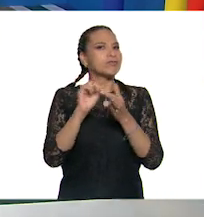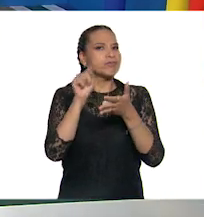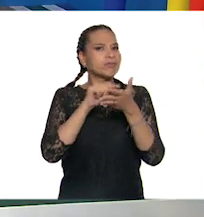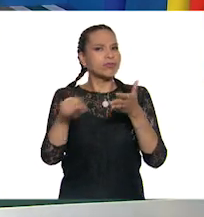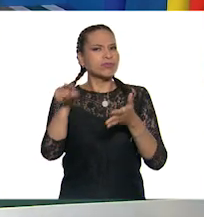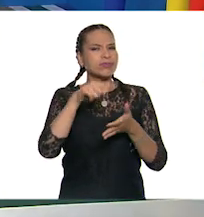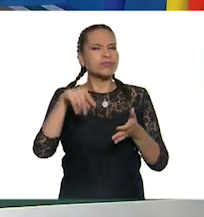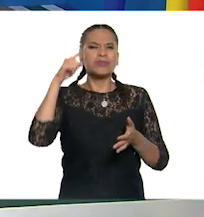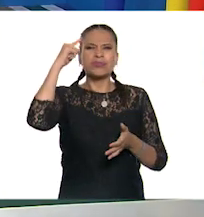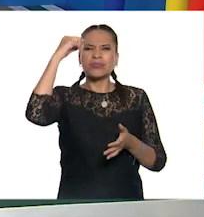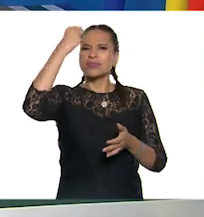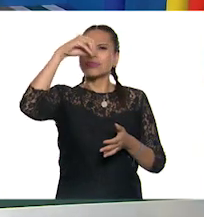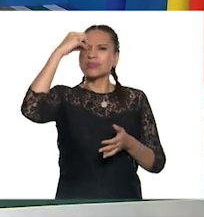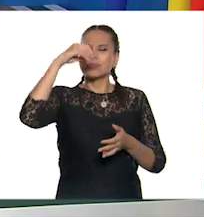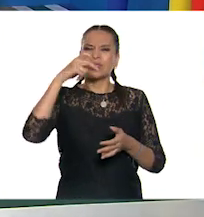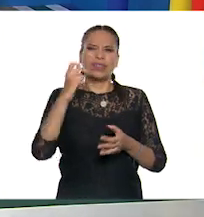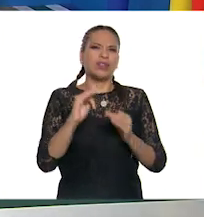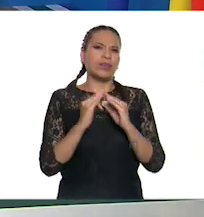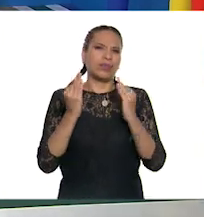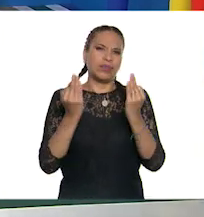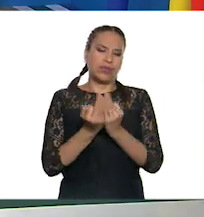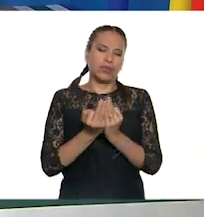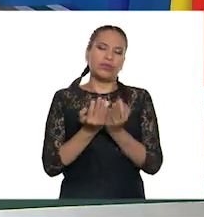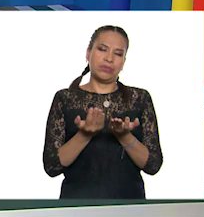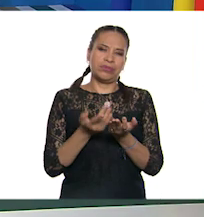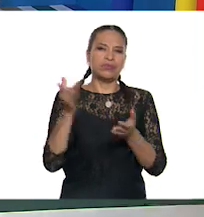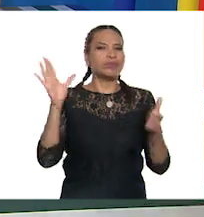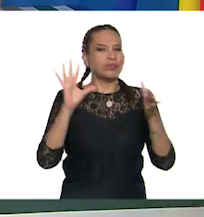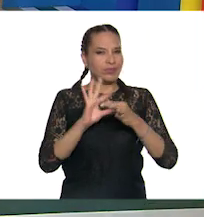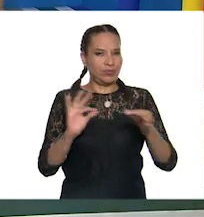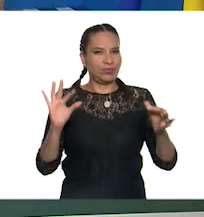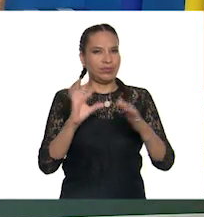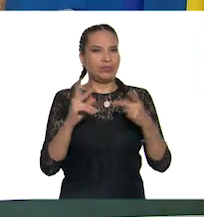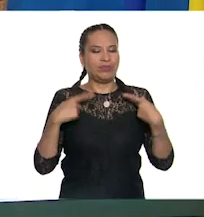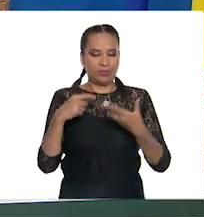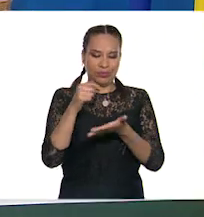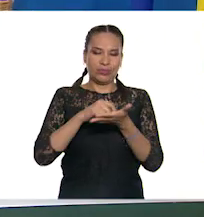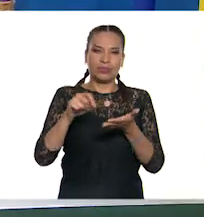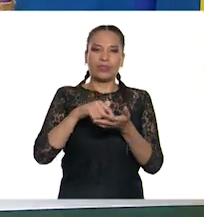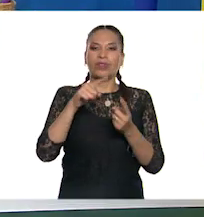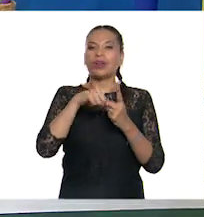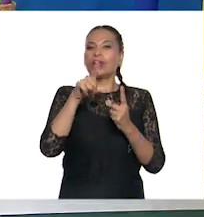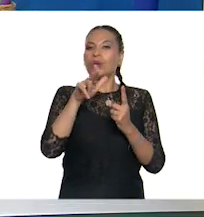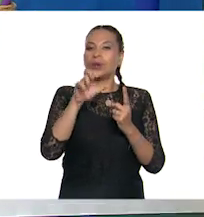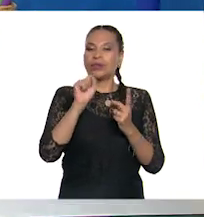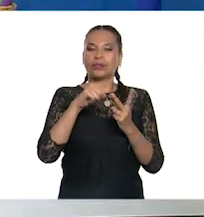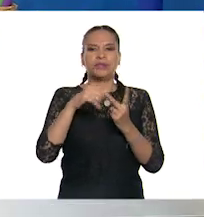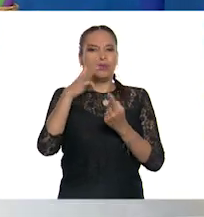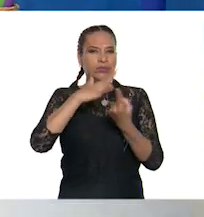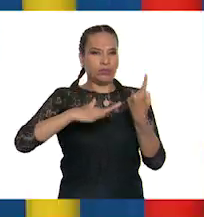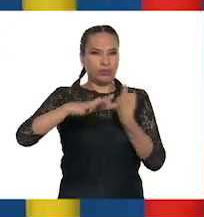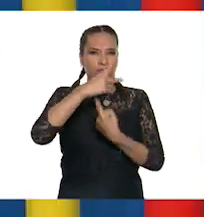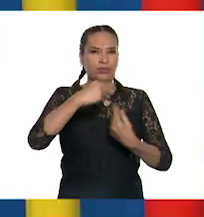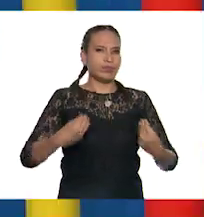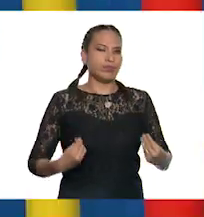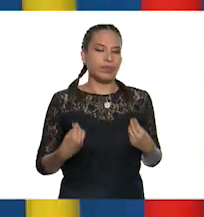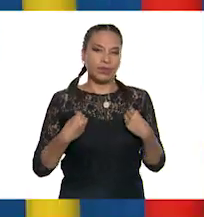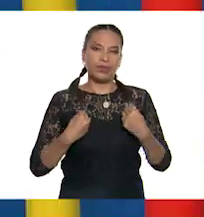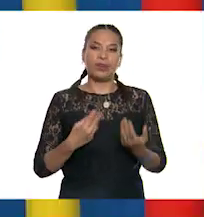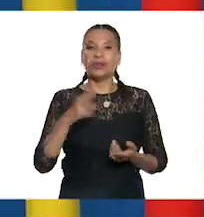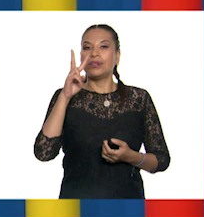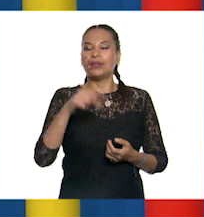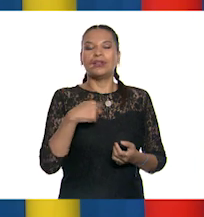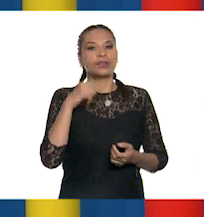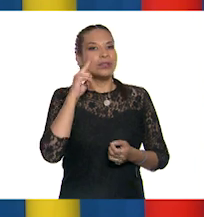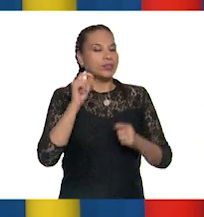¿Y ustedes qué opinan de la manera en que el narrador describe tanto a Luis como a su contexto? María, a mí la